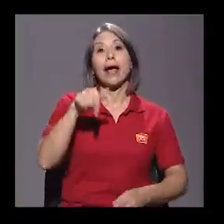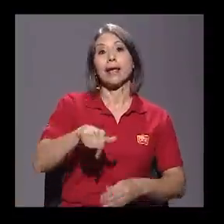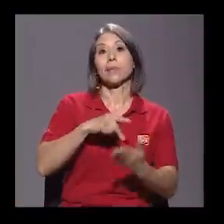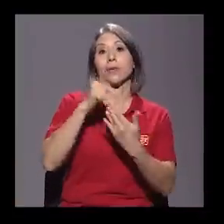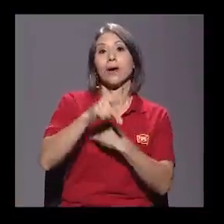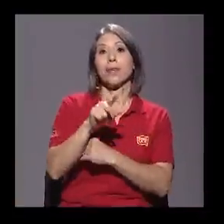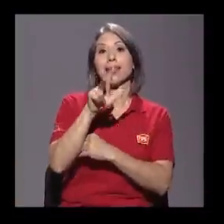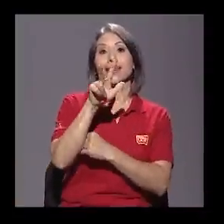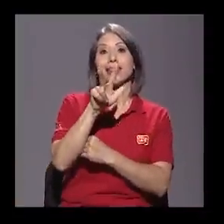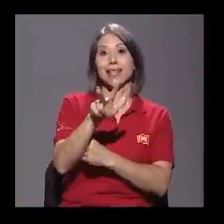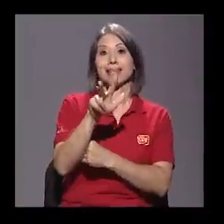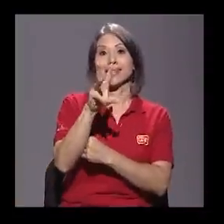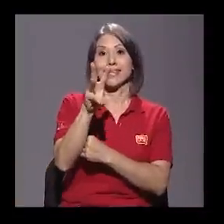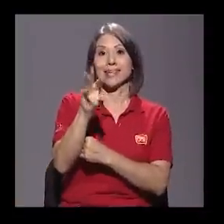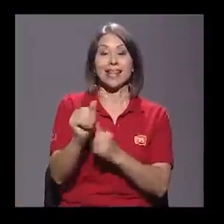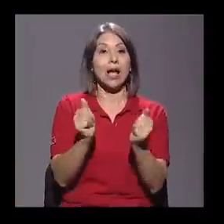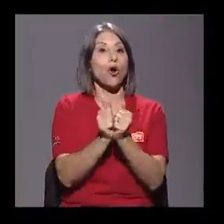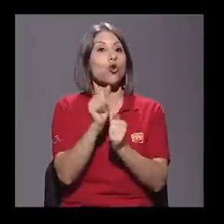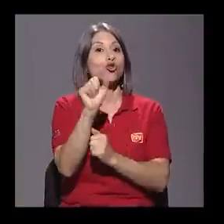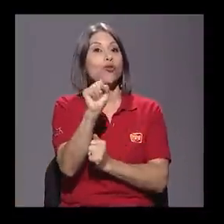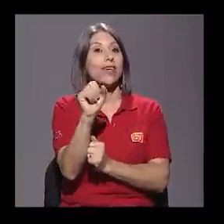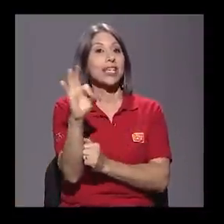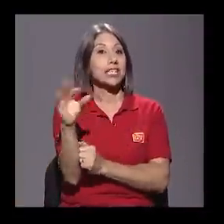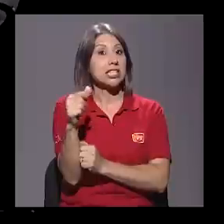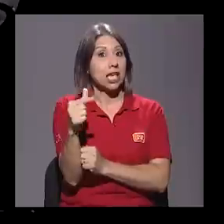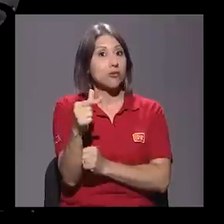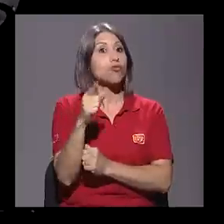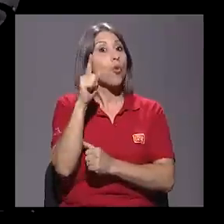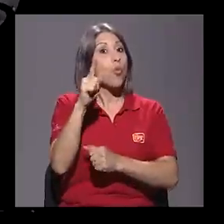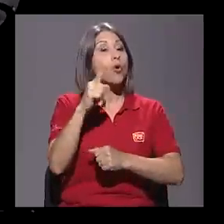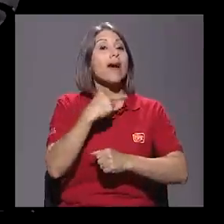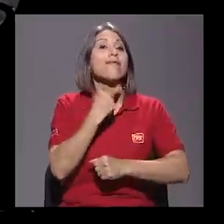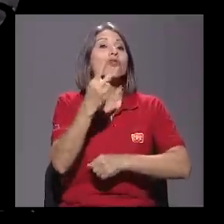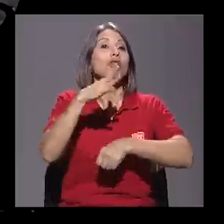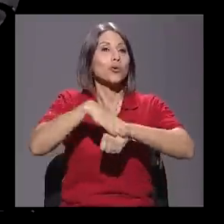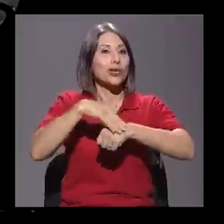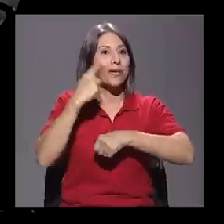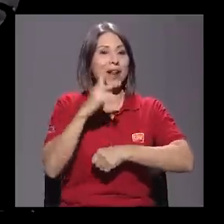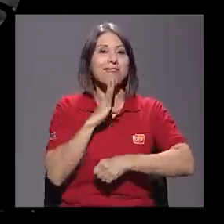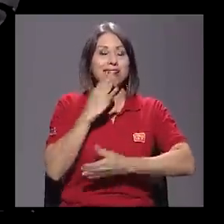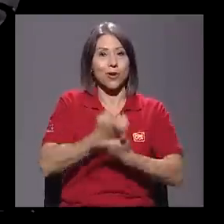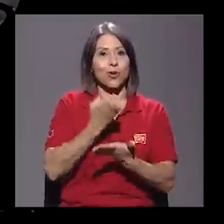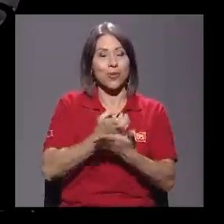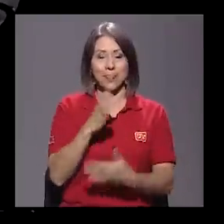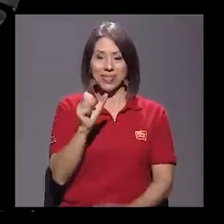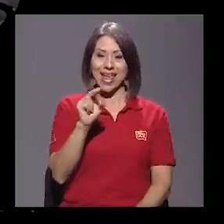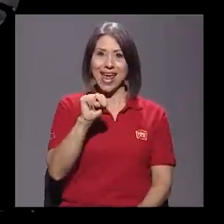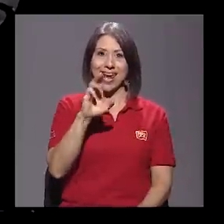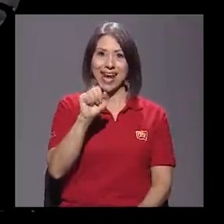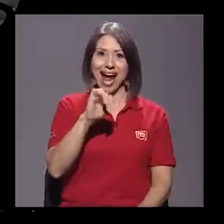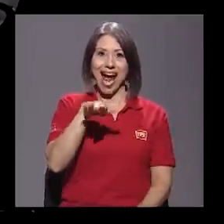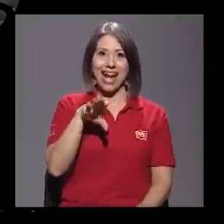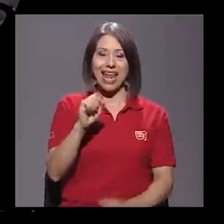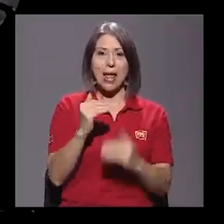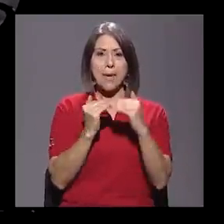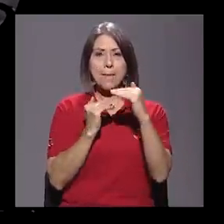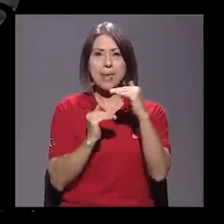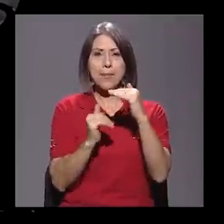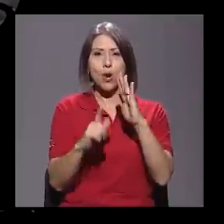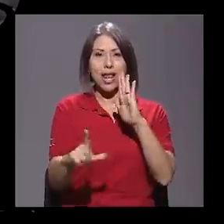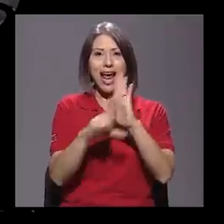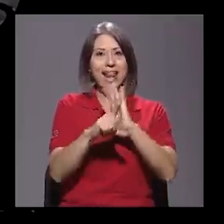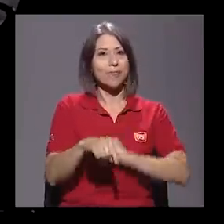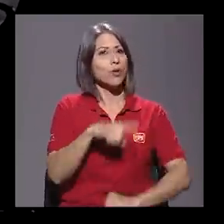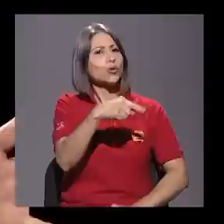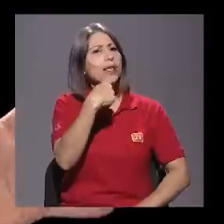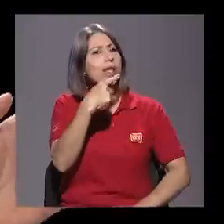Estamos en 360 con Sofía Guillén, una voz autorizada para hablar de economía. Encaje mínimo legal, planteó algo muy importante usted. De algún modo le